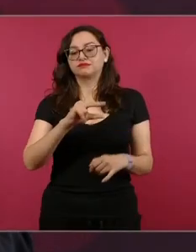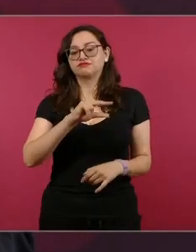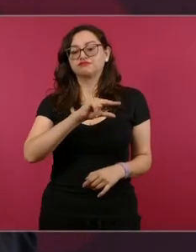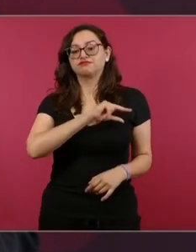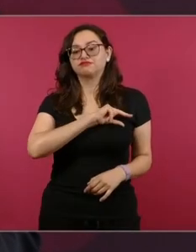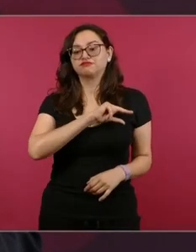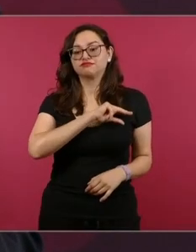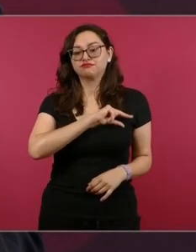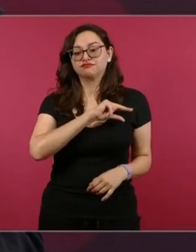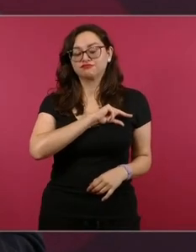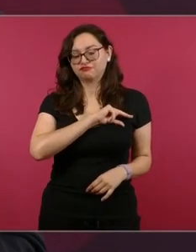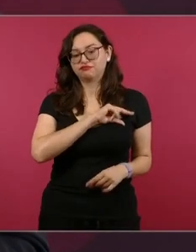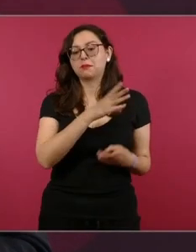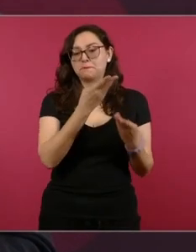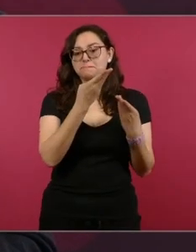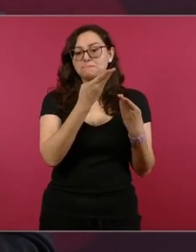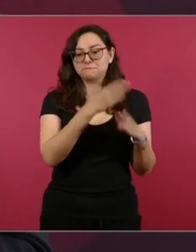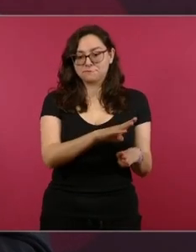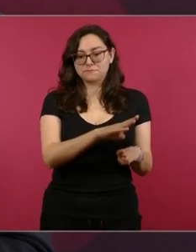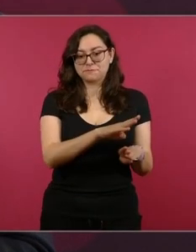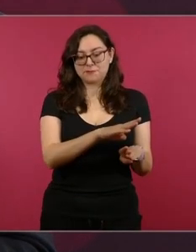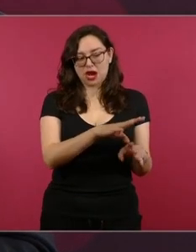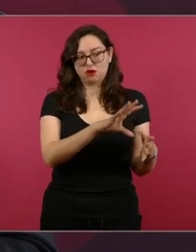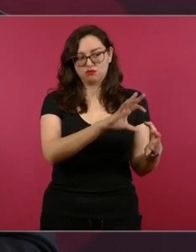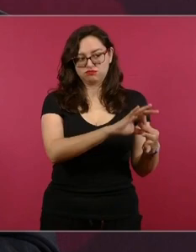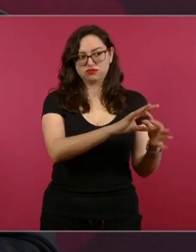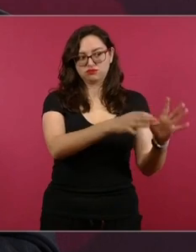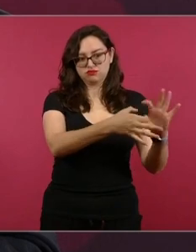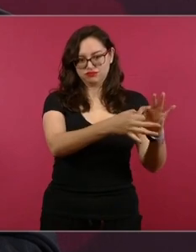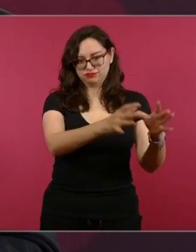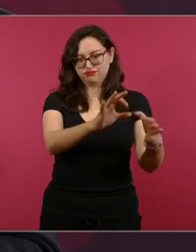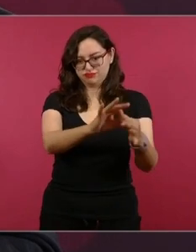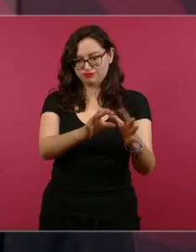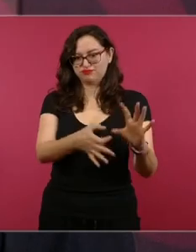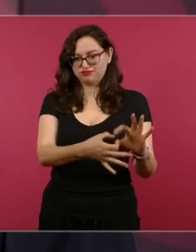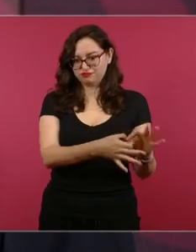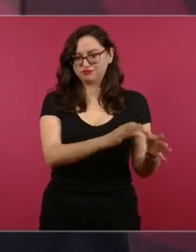relacionadas con bancos y con el mundo financiero,